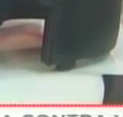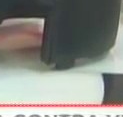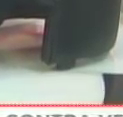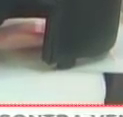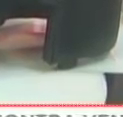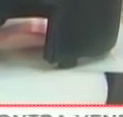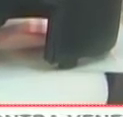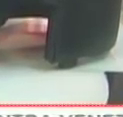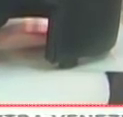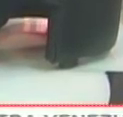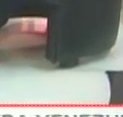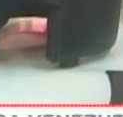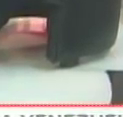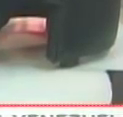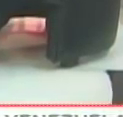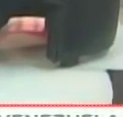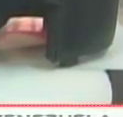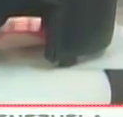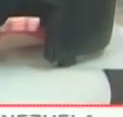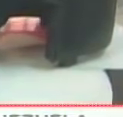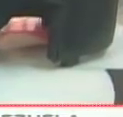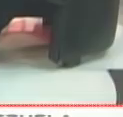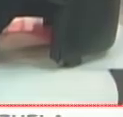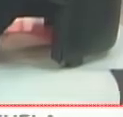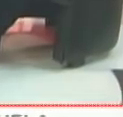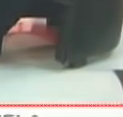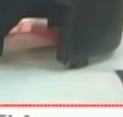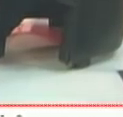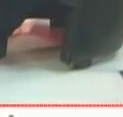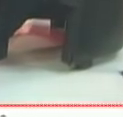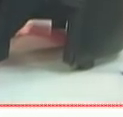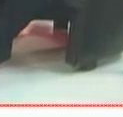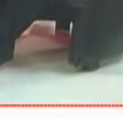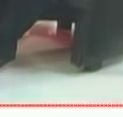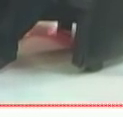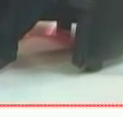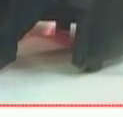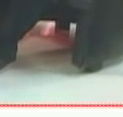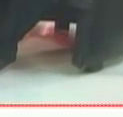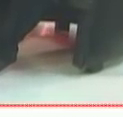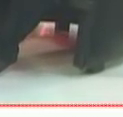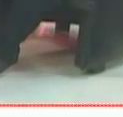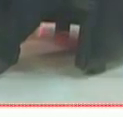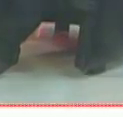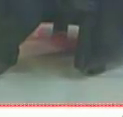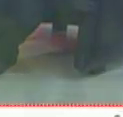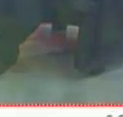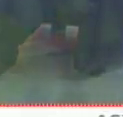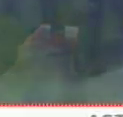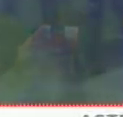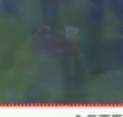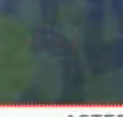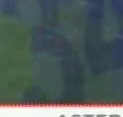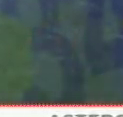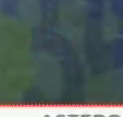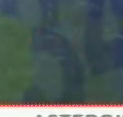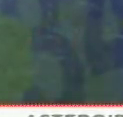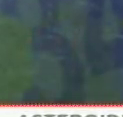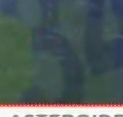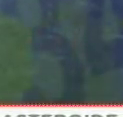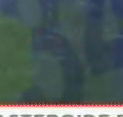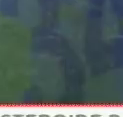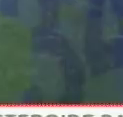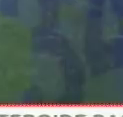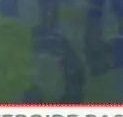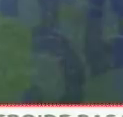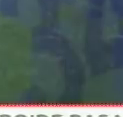buscadas por todas las autoridades del país, todos los organismos de seguridad del Estado del país, para